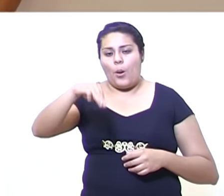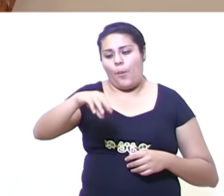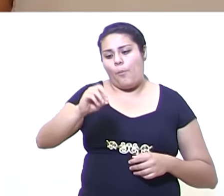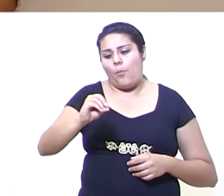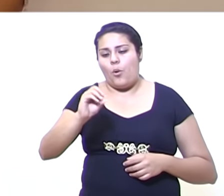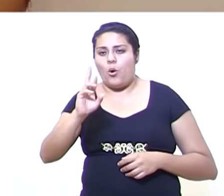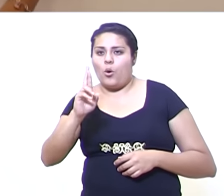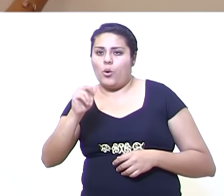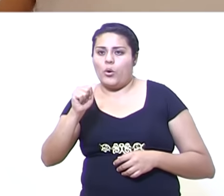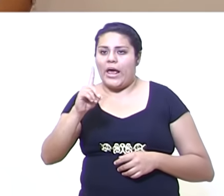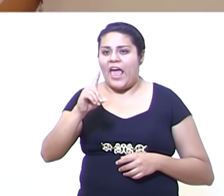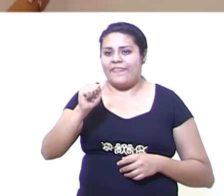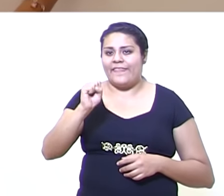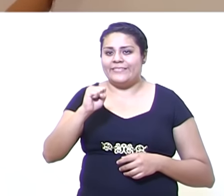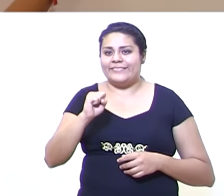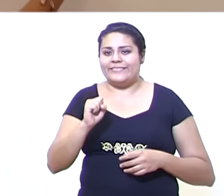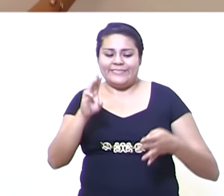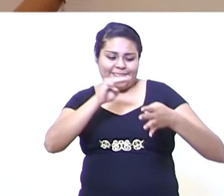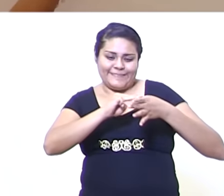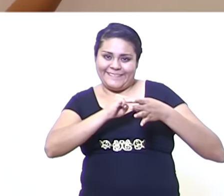Moradas.